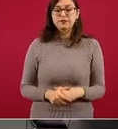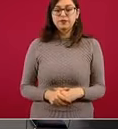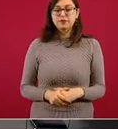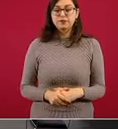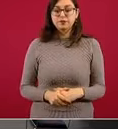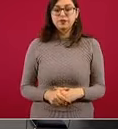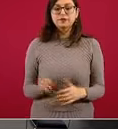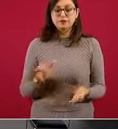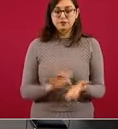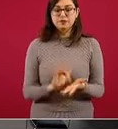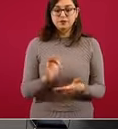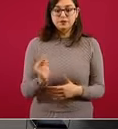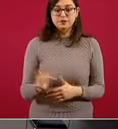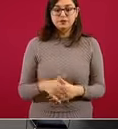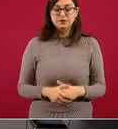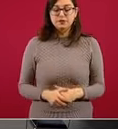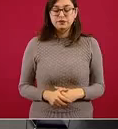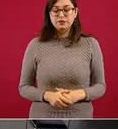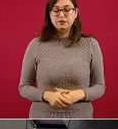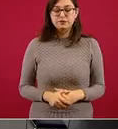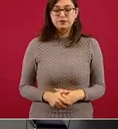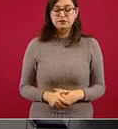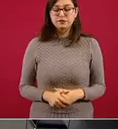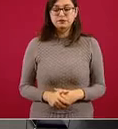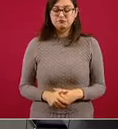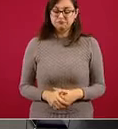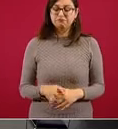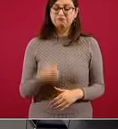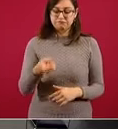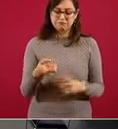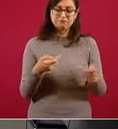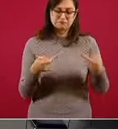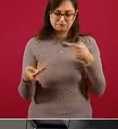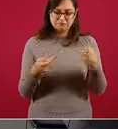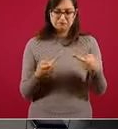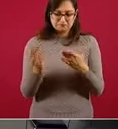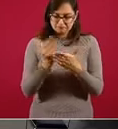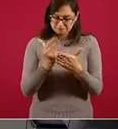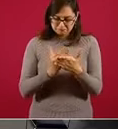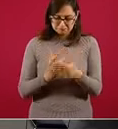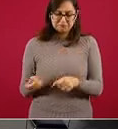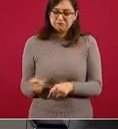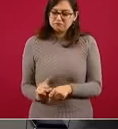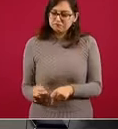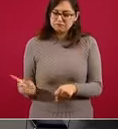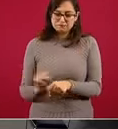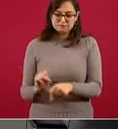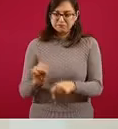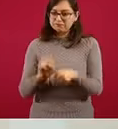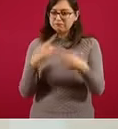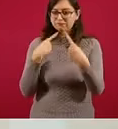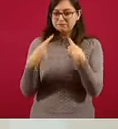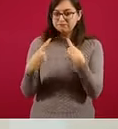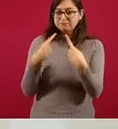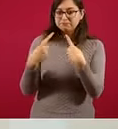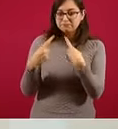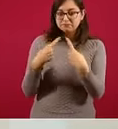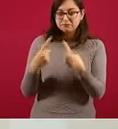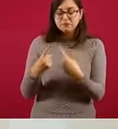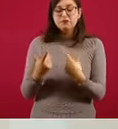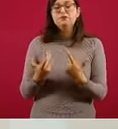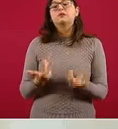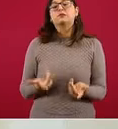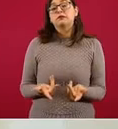gracias por preguntar. Es justo parte de la estrategia que estamos discutiendo día con día a nivel sectorial. Tenemos